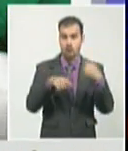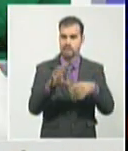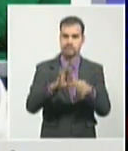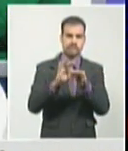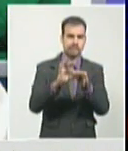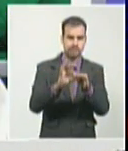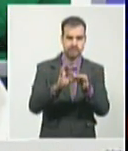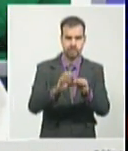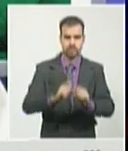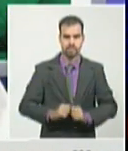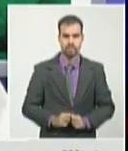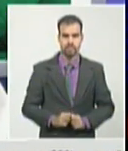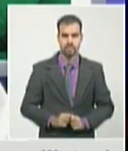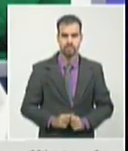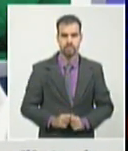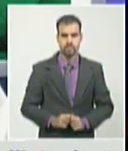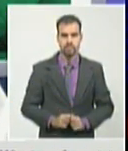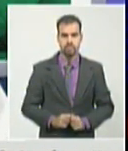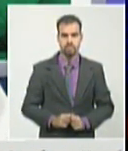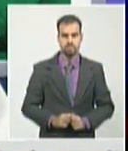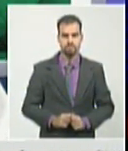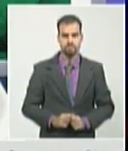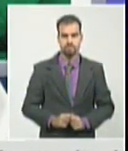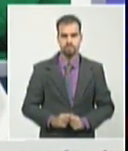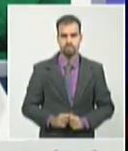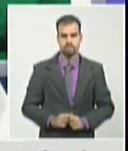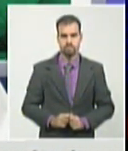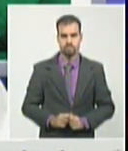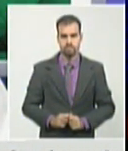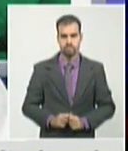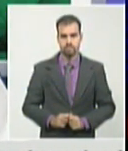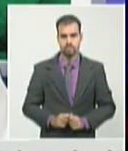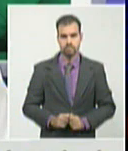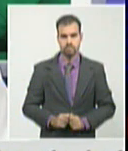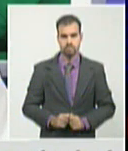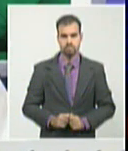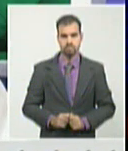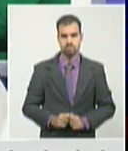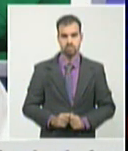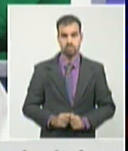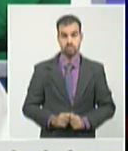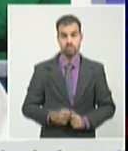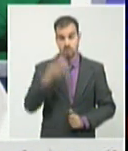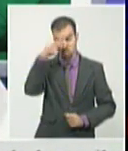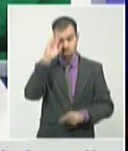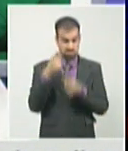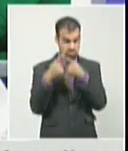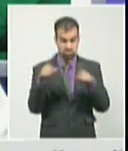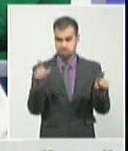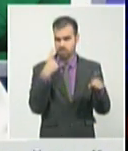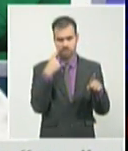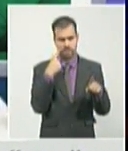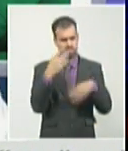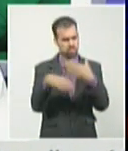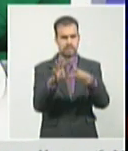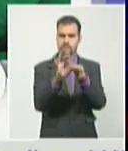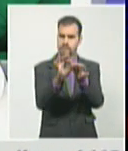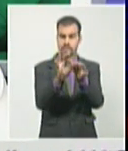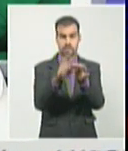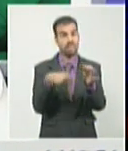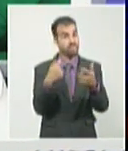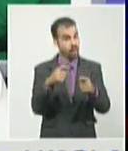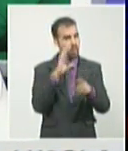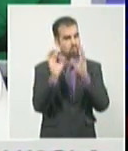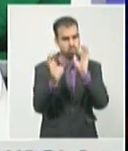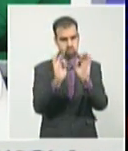cuenta al lado creo que no creo que todos tenemos que protegernos en todos los lugares el resumen